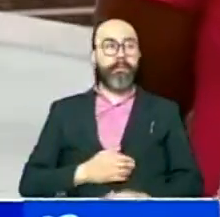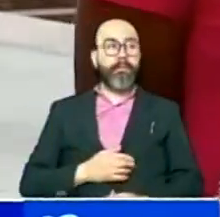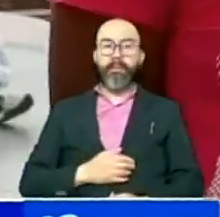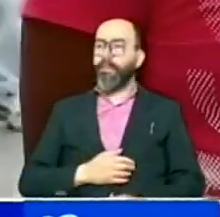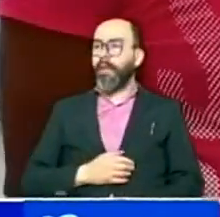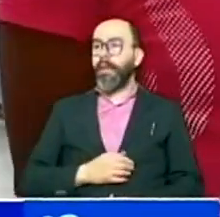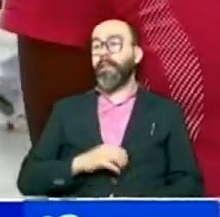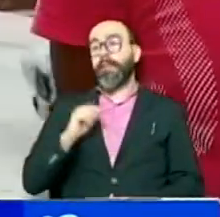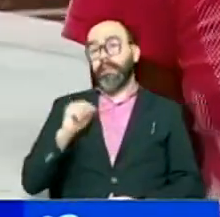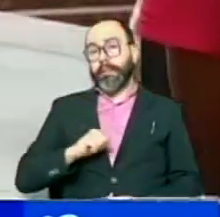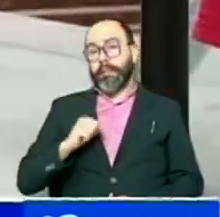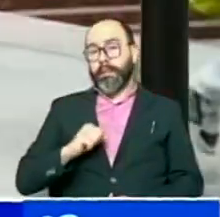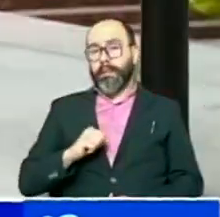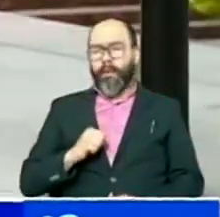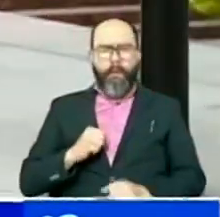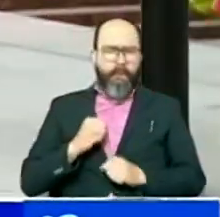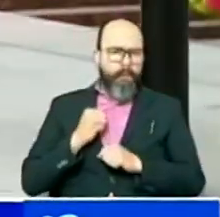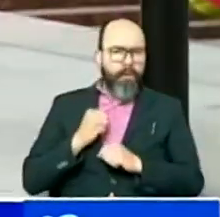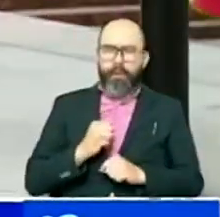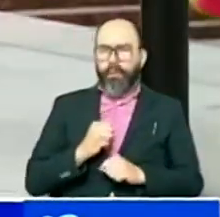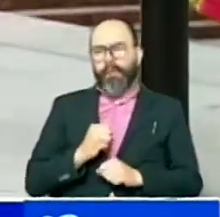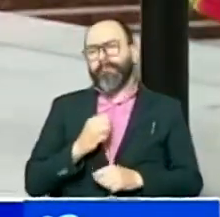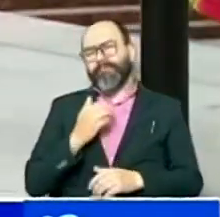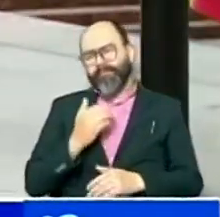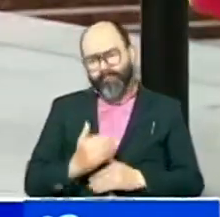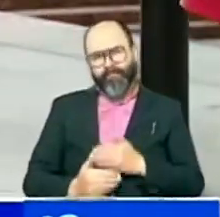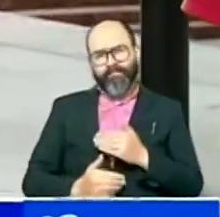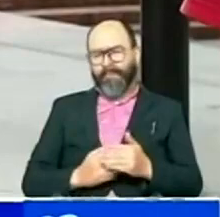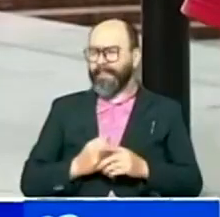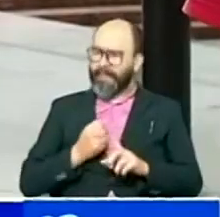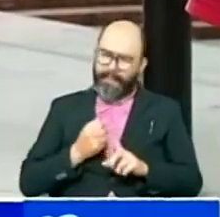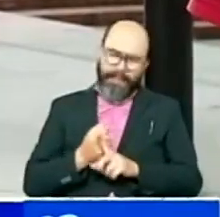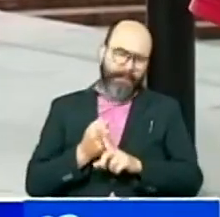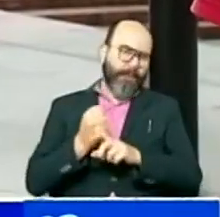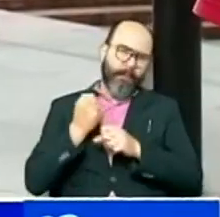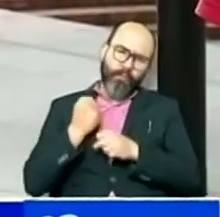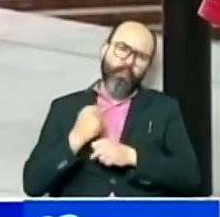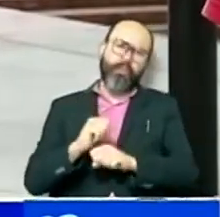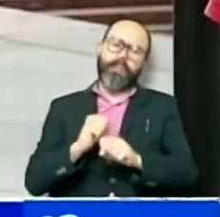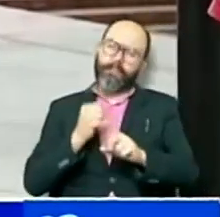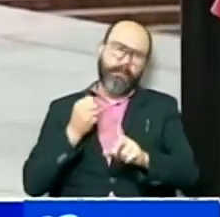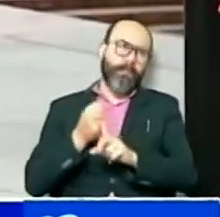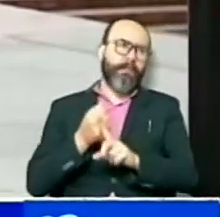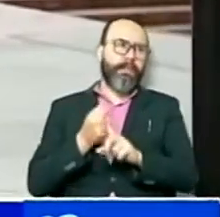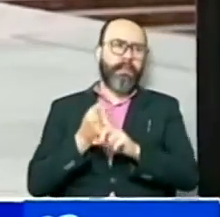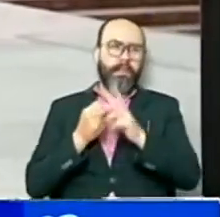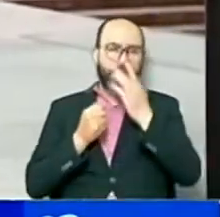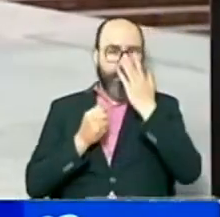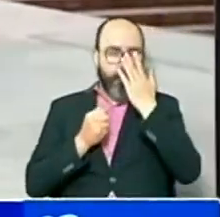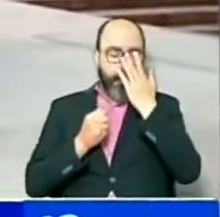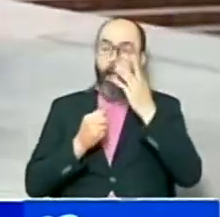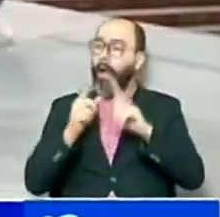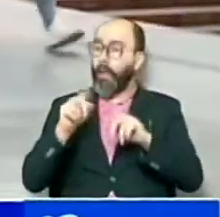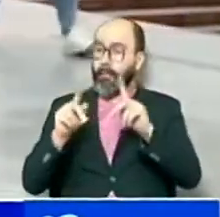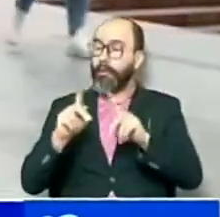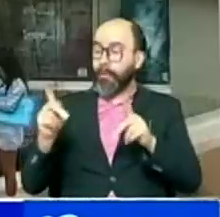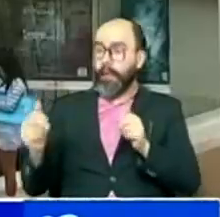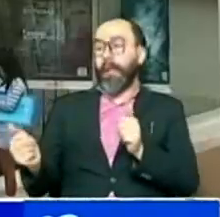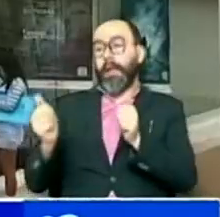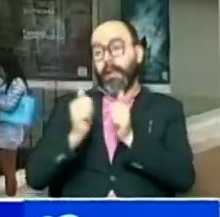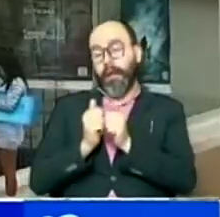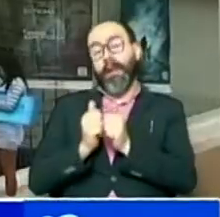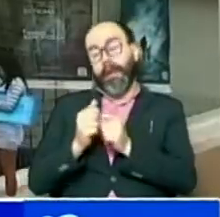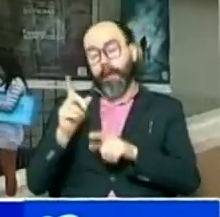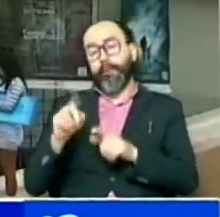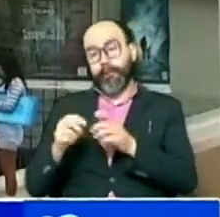Bueno, tan fuerte no, pero ahí vamos en la lucha, adelante. Y hemos encontrado personas que nos han ayudado, gracias a Dios.